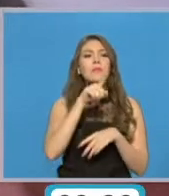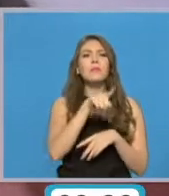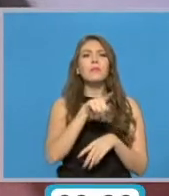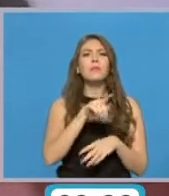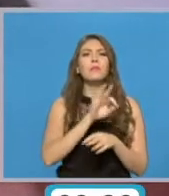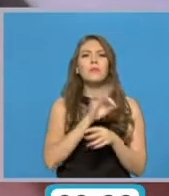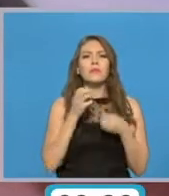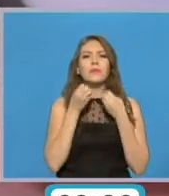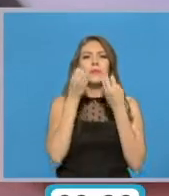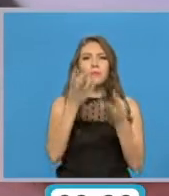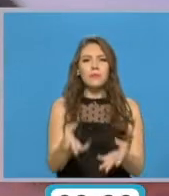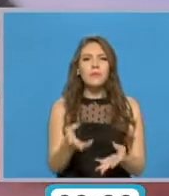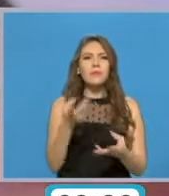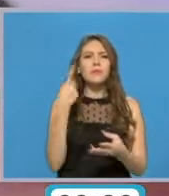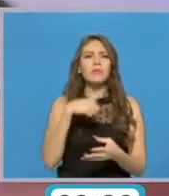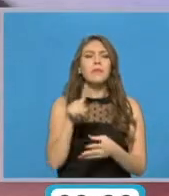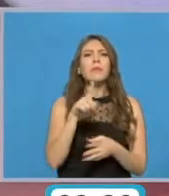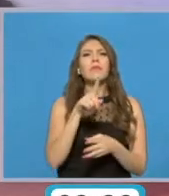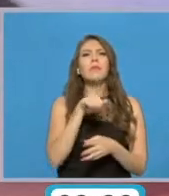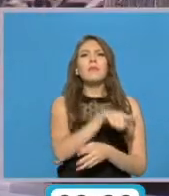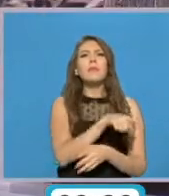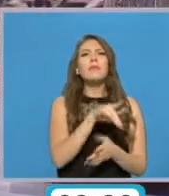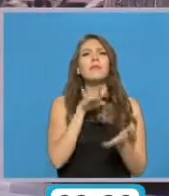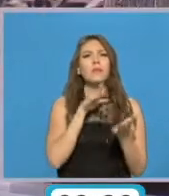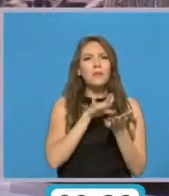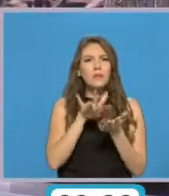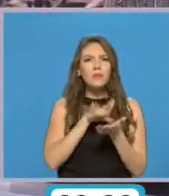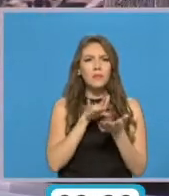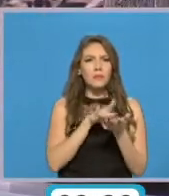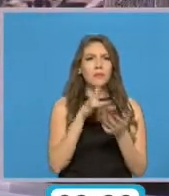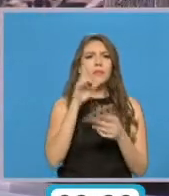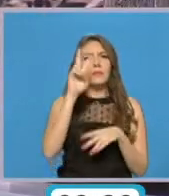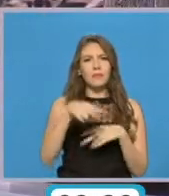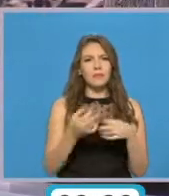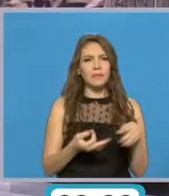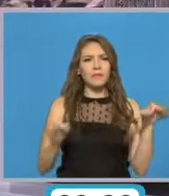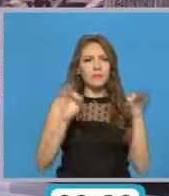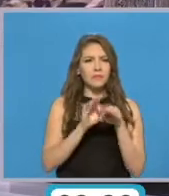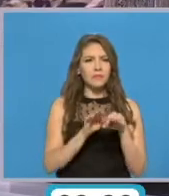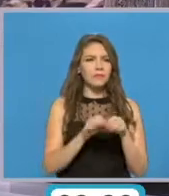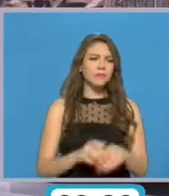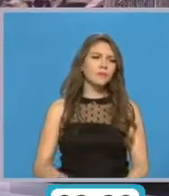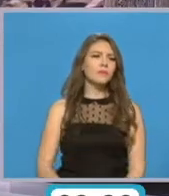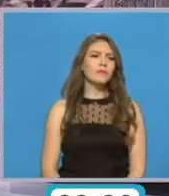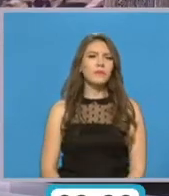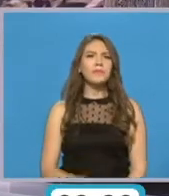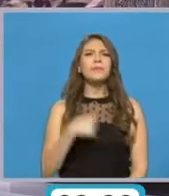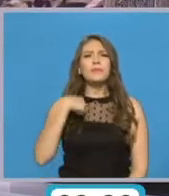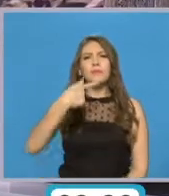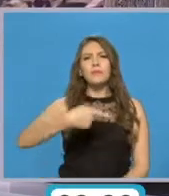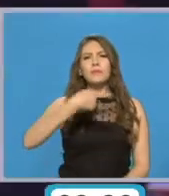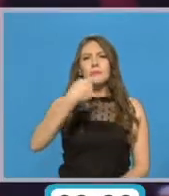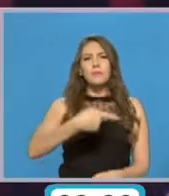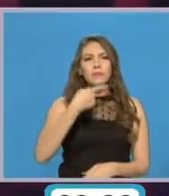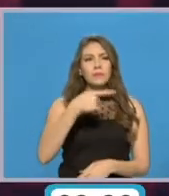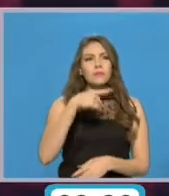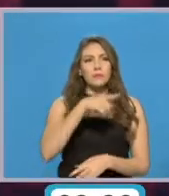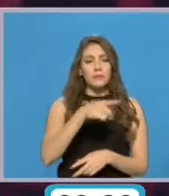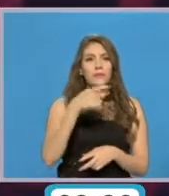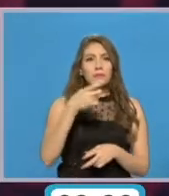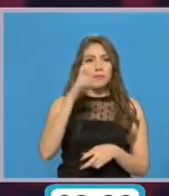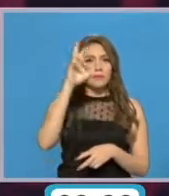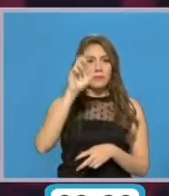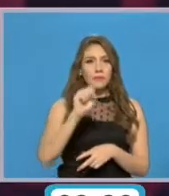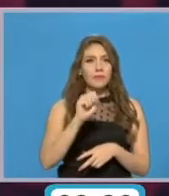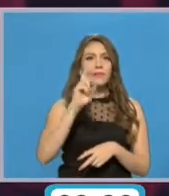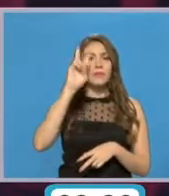como, bueno, soportado por alguien, me parece que es fundamental. Muy bien. Irene, y te pregunto, ¿esto es